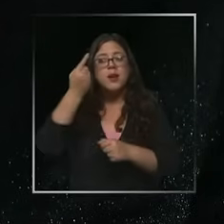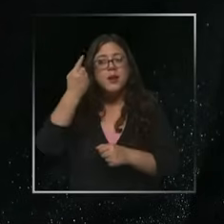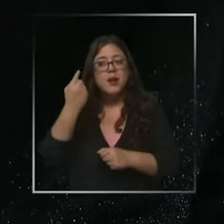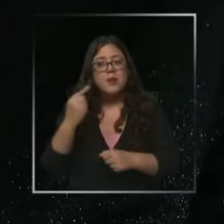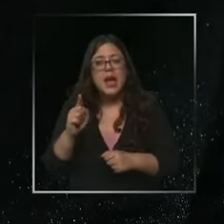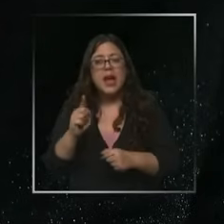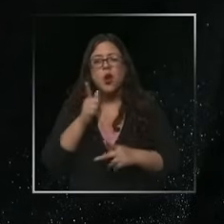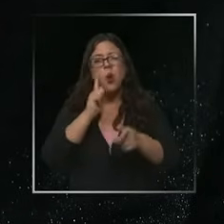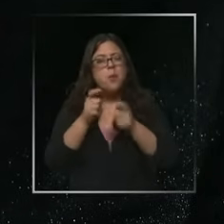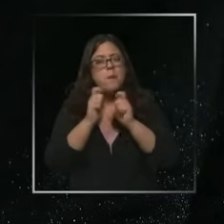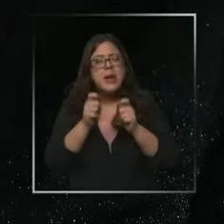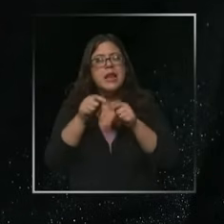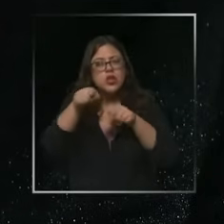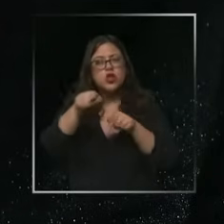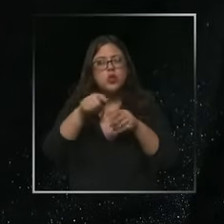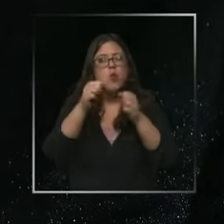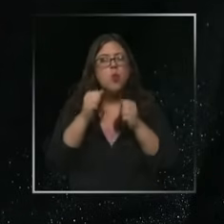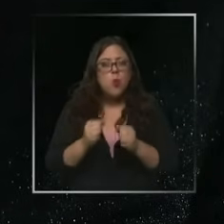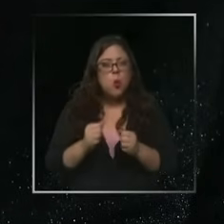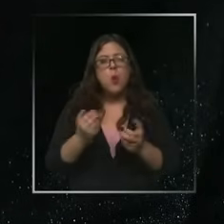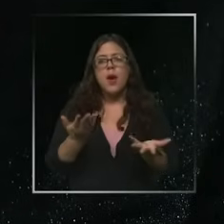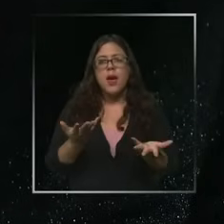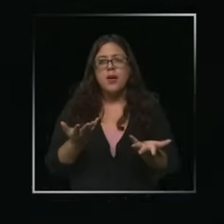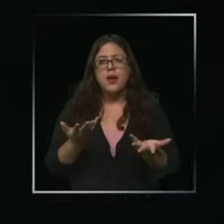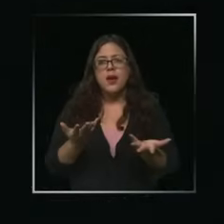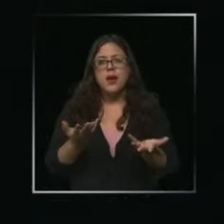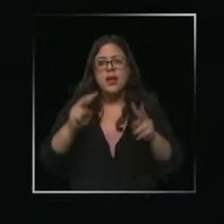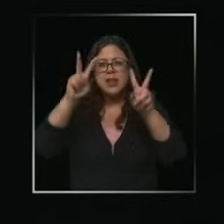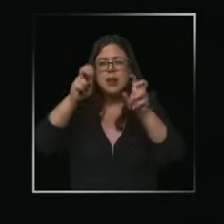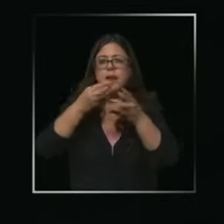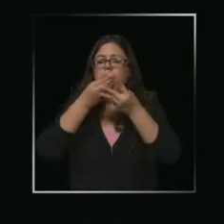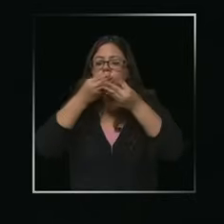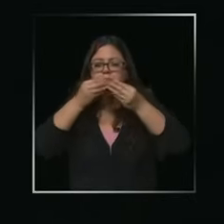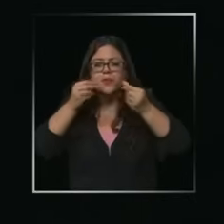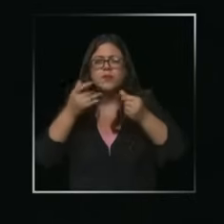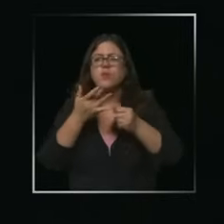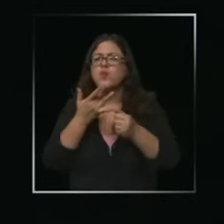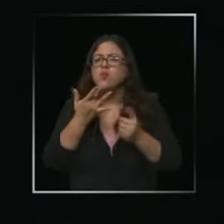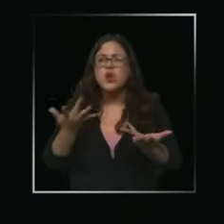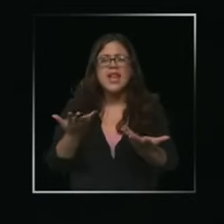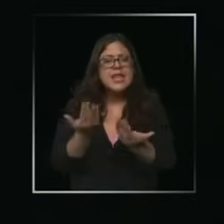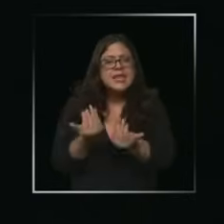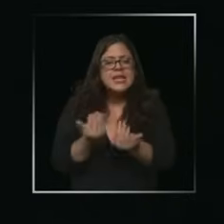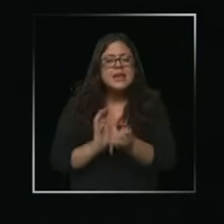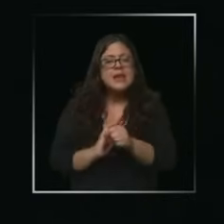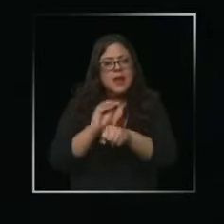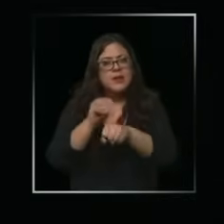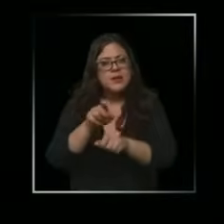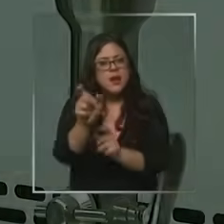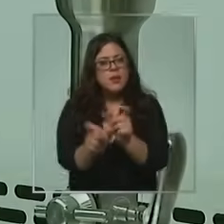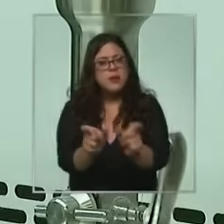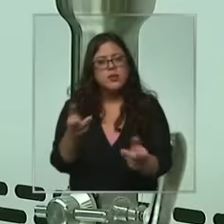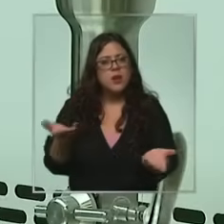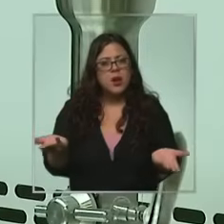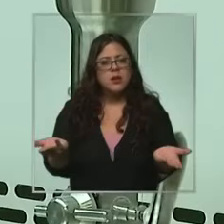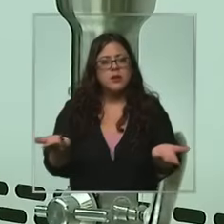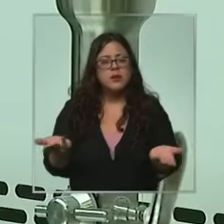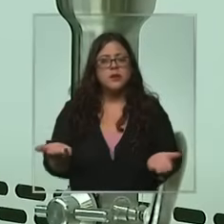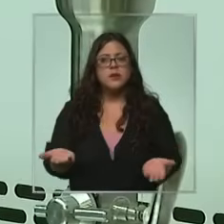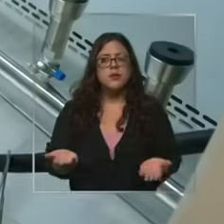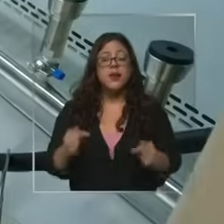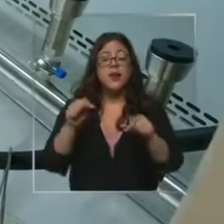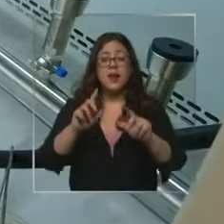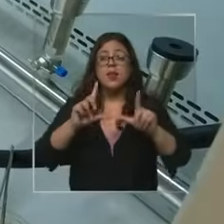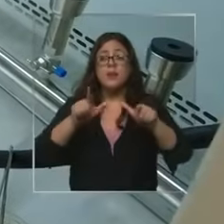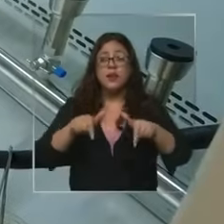¿qué tan peligrosos pueden ser este tipo de saborizantes y por qué la necesidad de advertir al consumidor? La